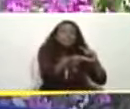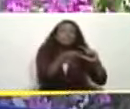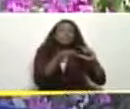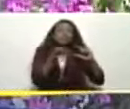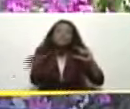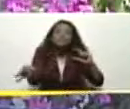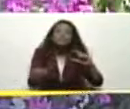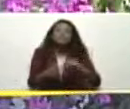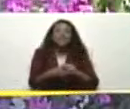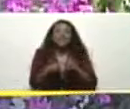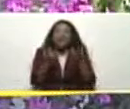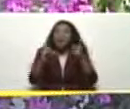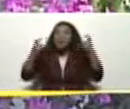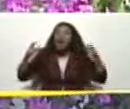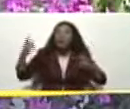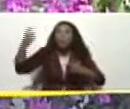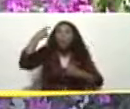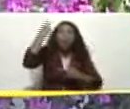Y generando recursos,